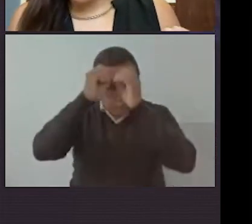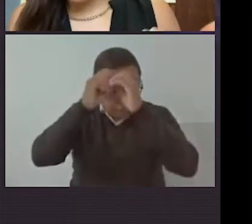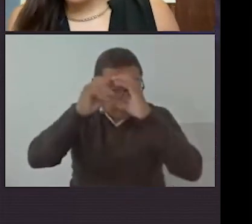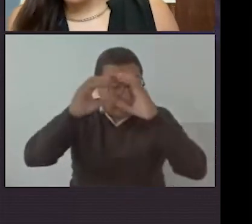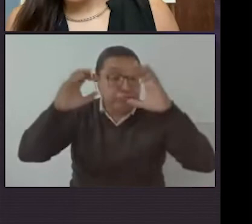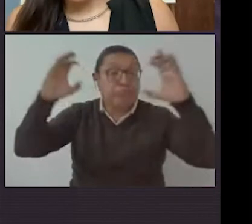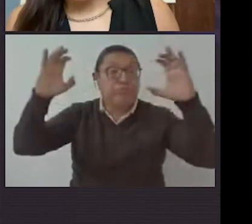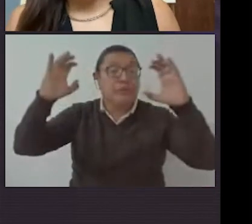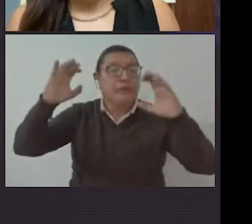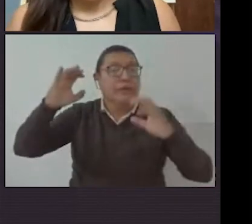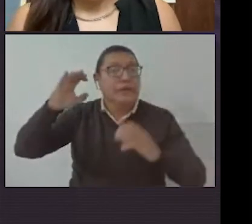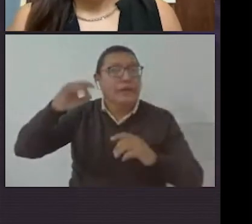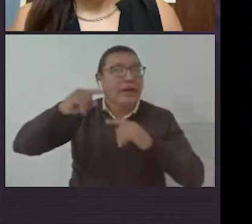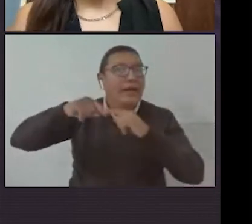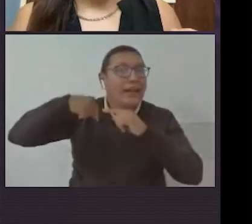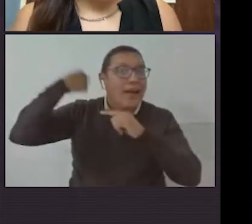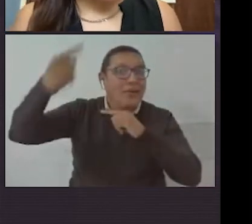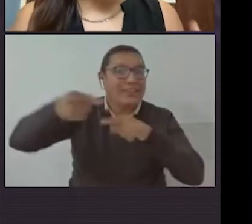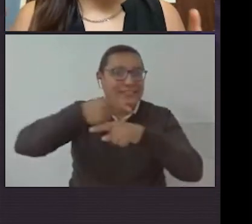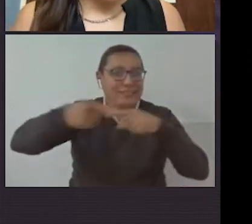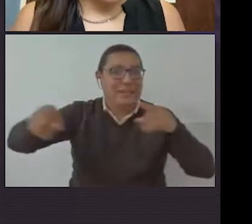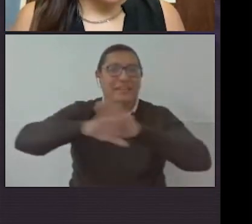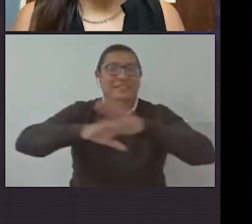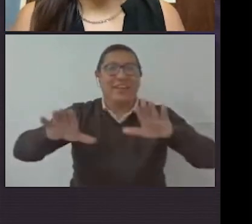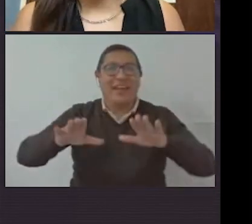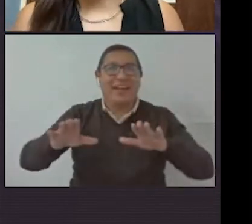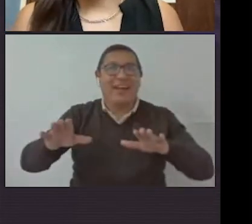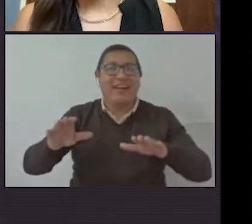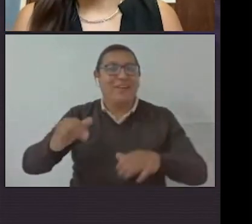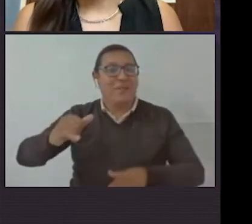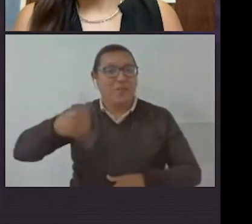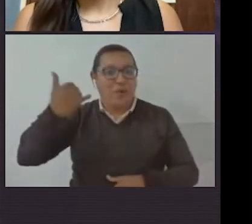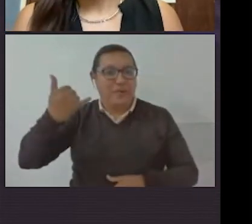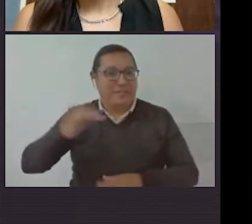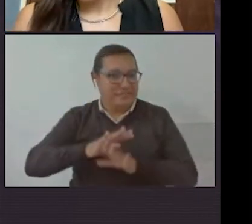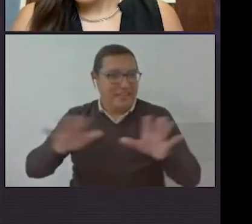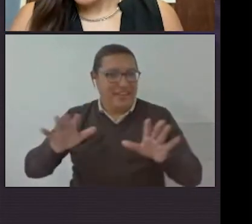e imagínate que lo pudiste resolver como tú querías.